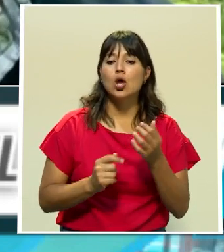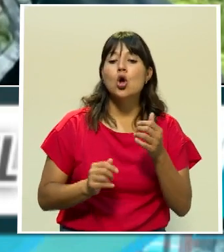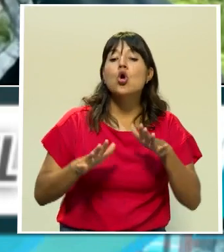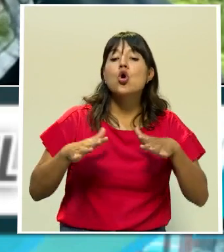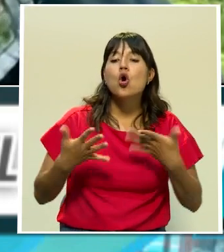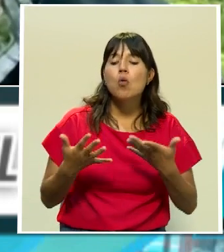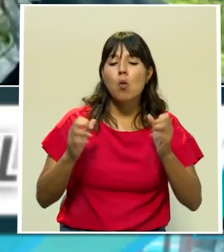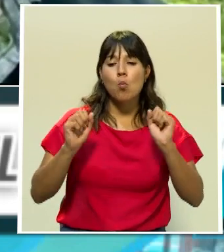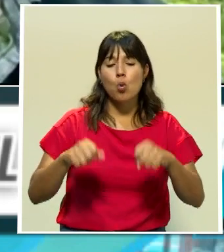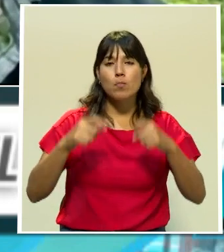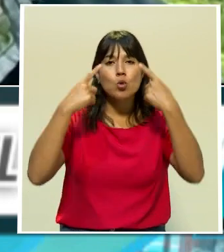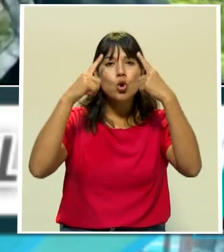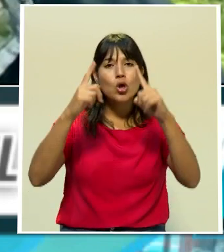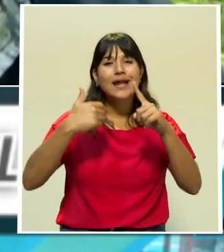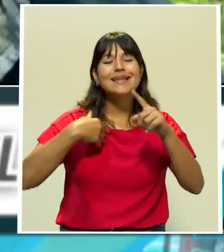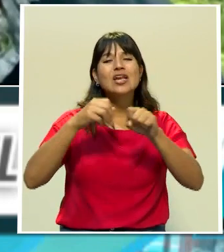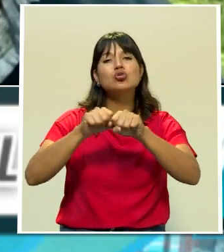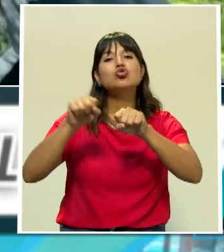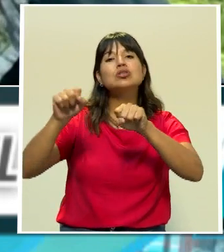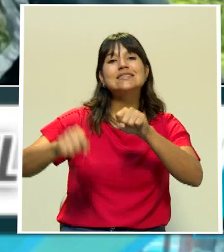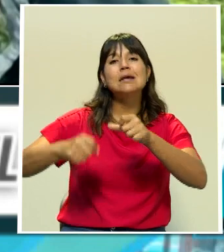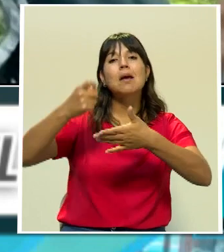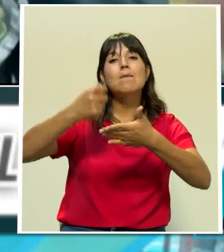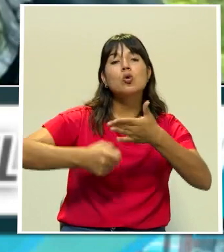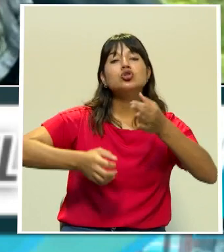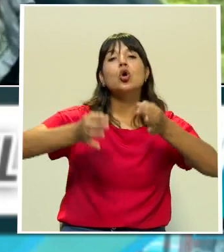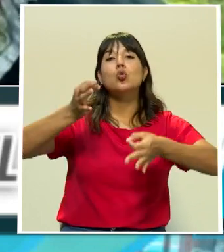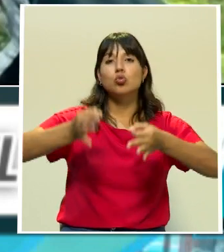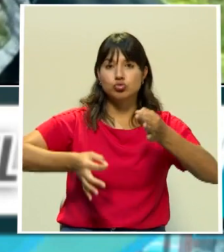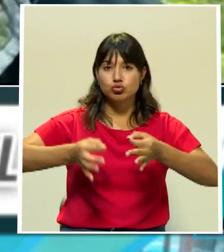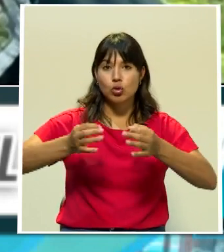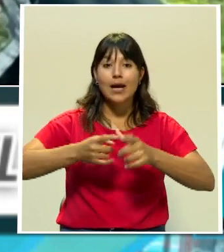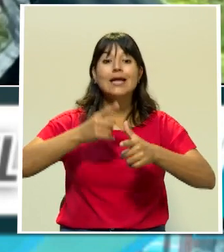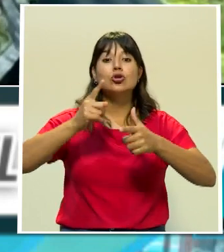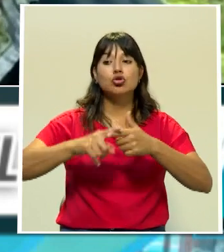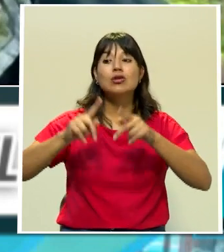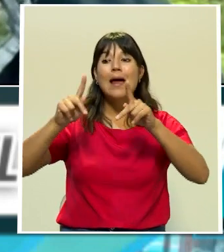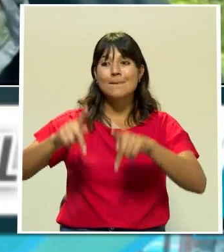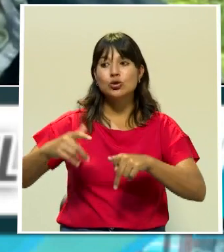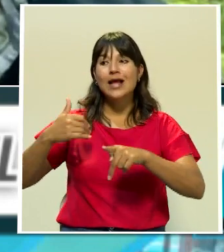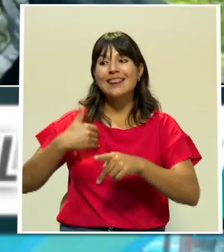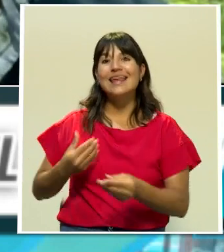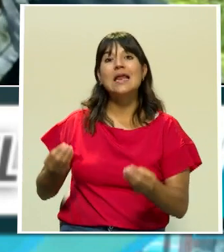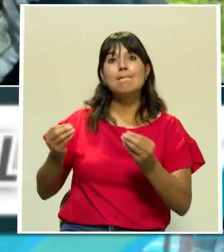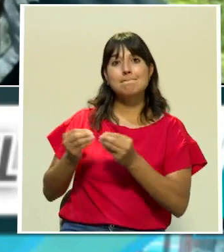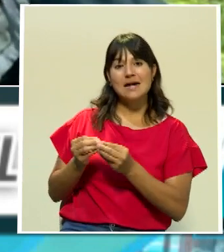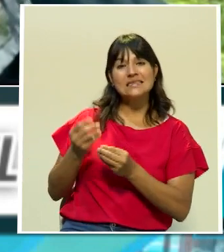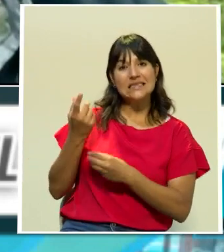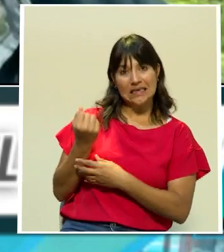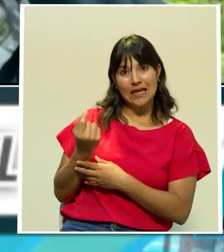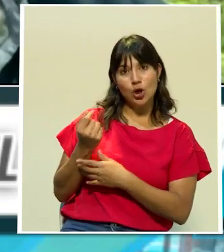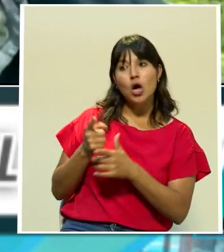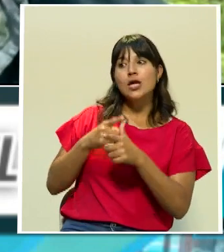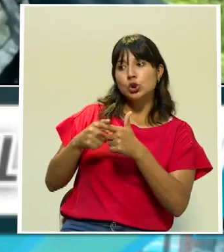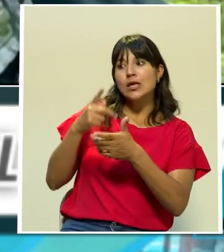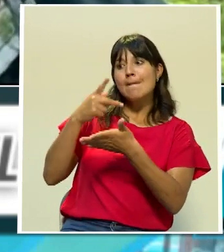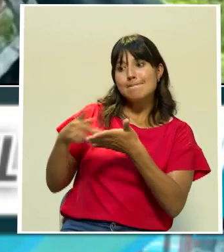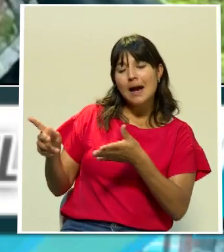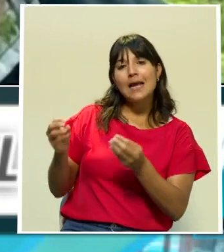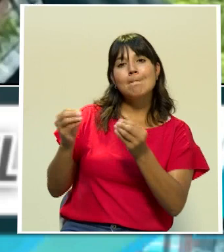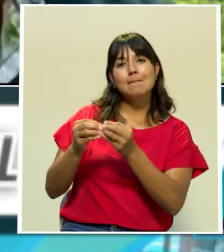justo que permita a los que más tienen aportar más al financiamiento en un Estado solidario de